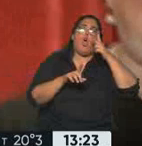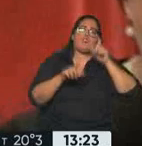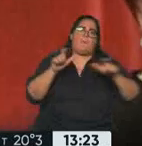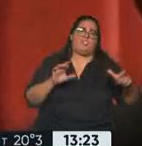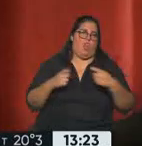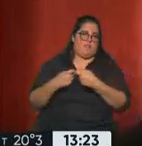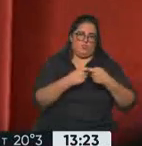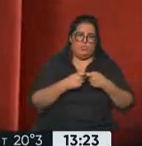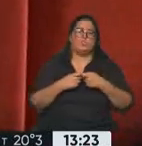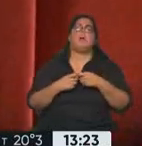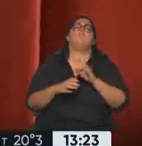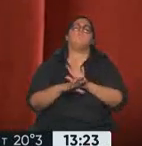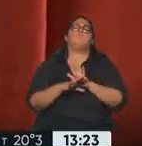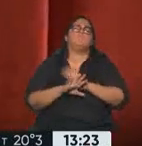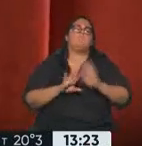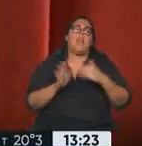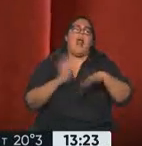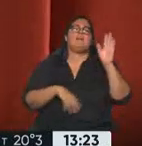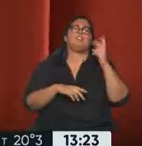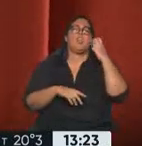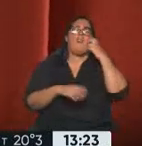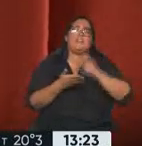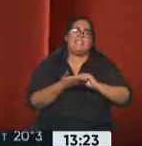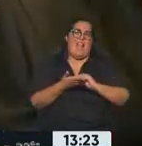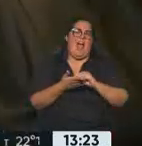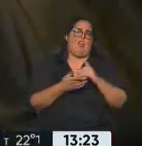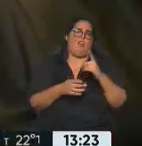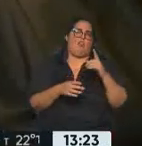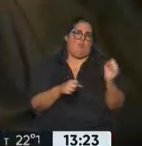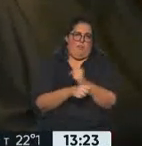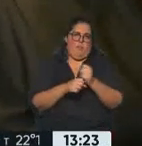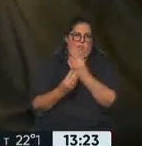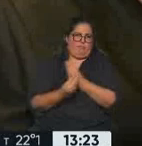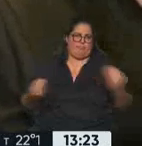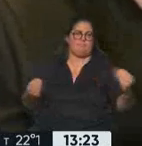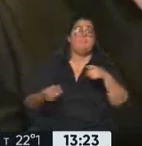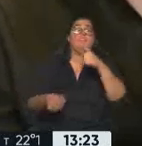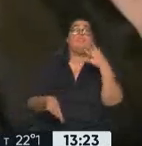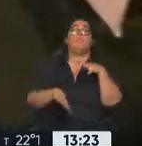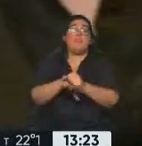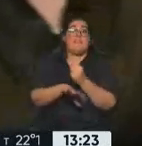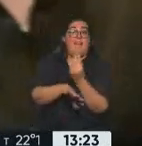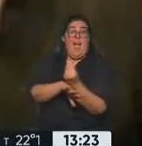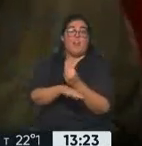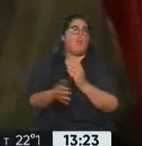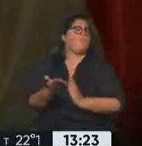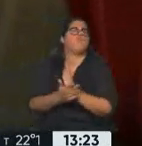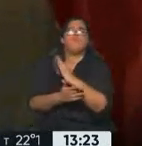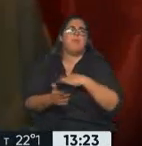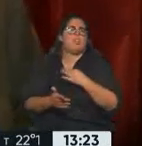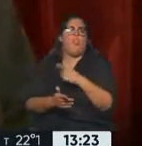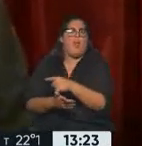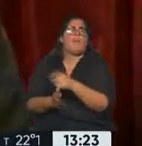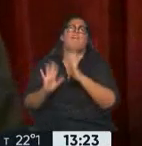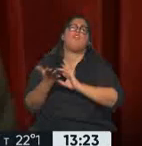en ejercicio y ratificados por la mayoría del Senado. El cargo es vitalicio y solo pueden ser destituidos por el Congreso en un